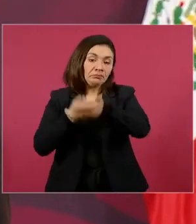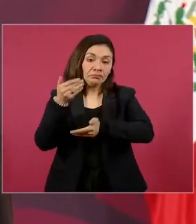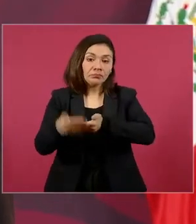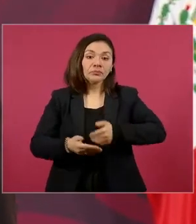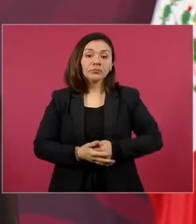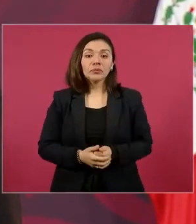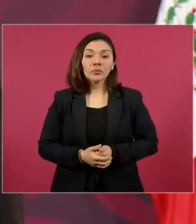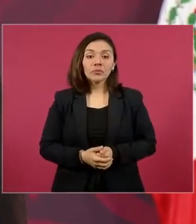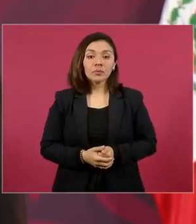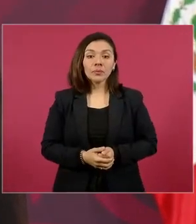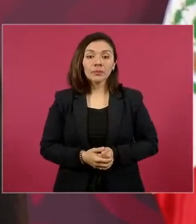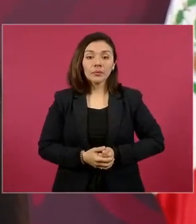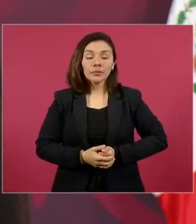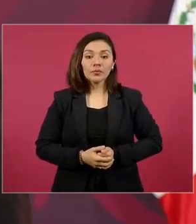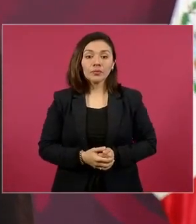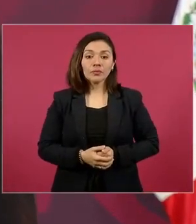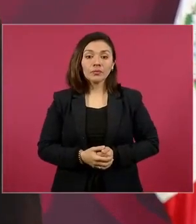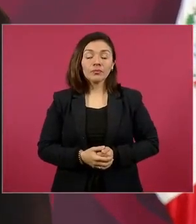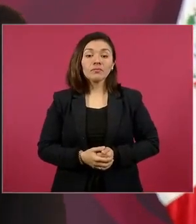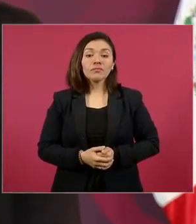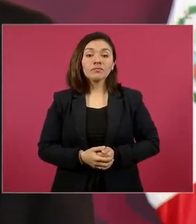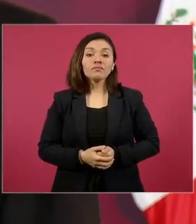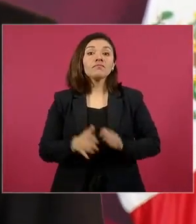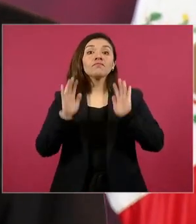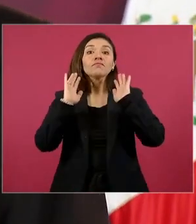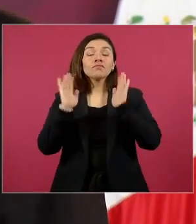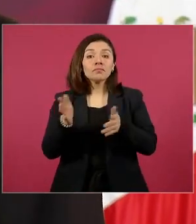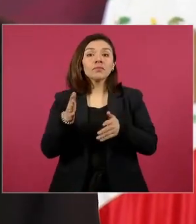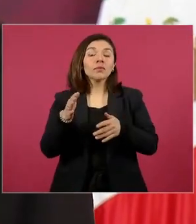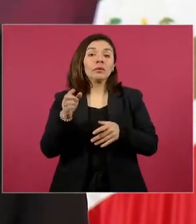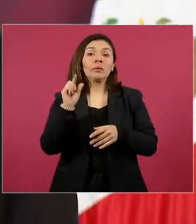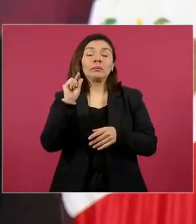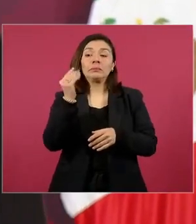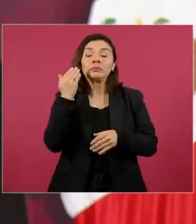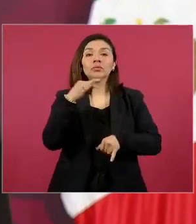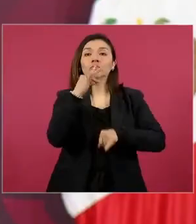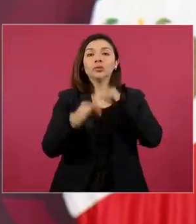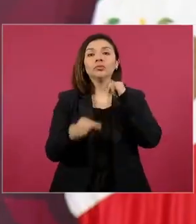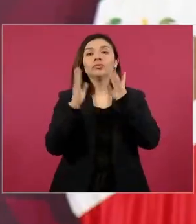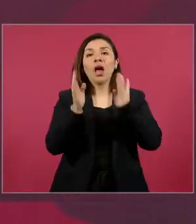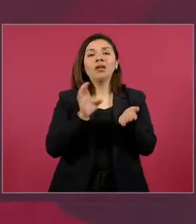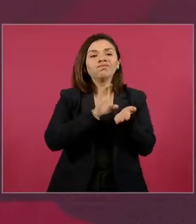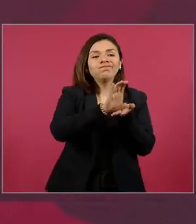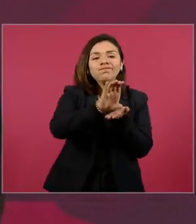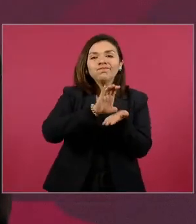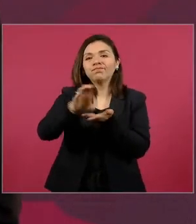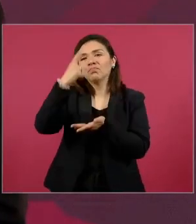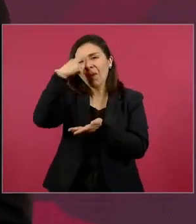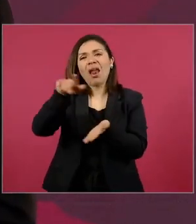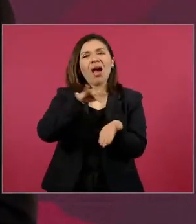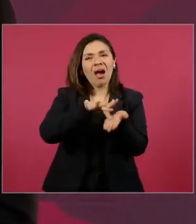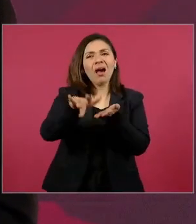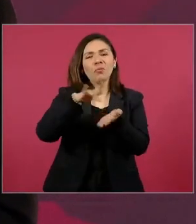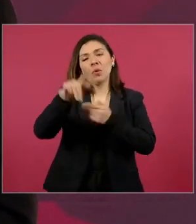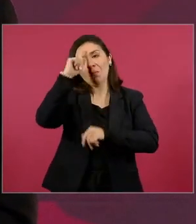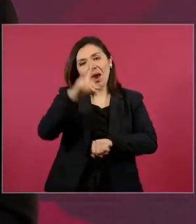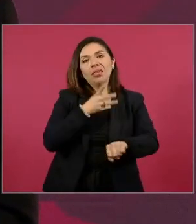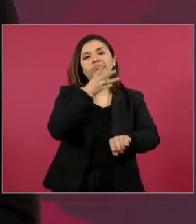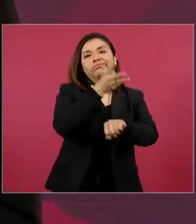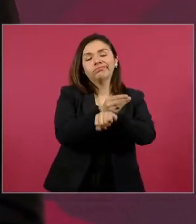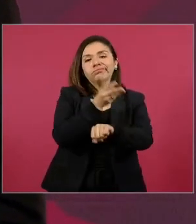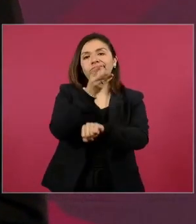Ya se están terminando de entregar los apoyos para la